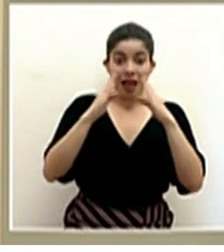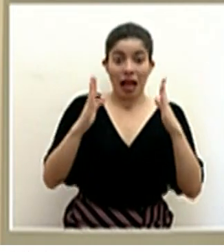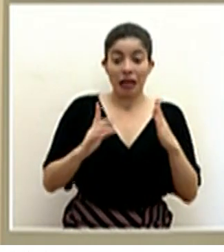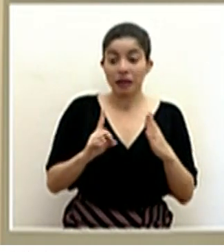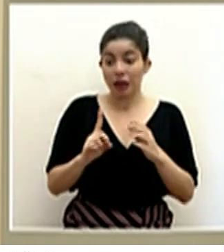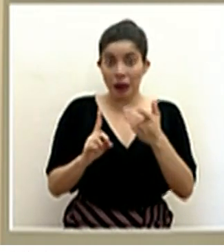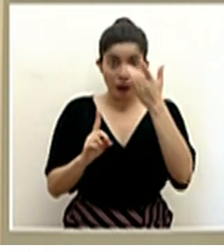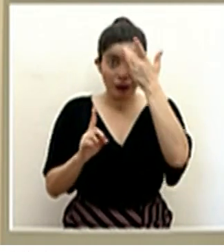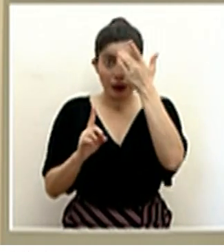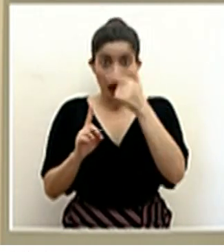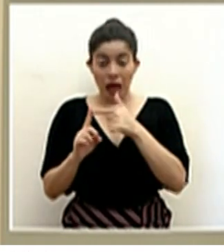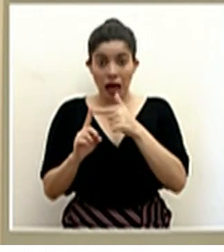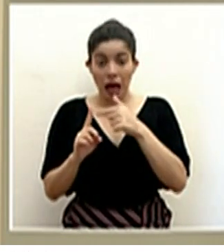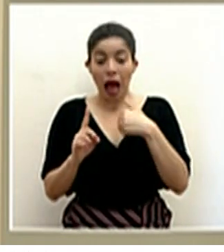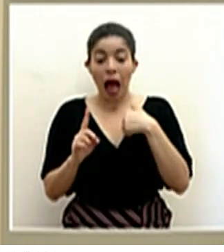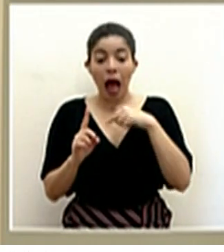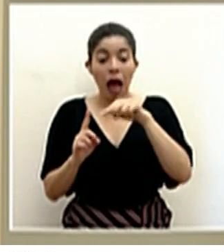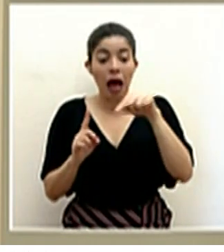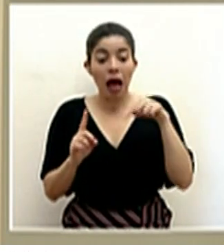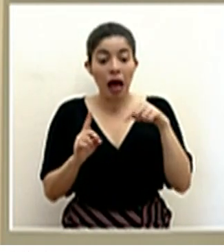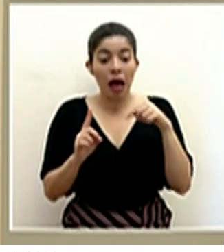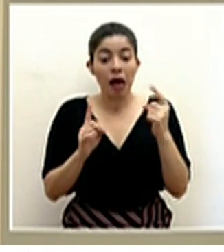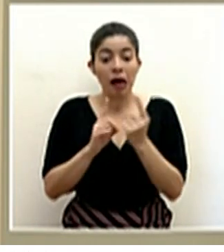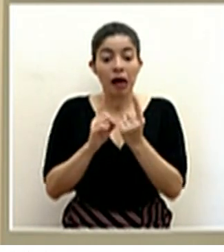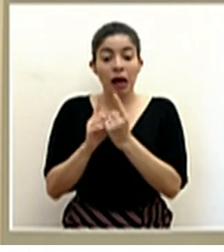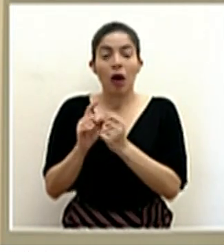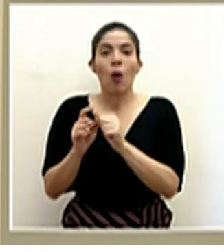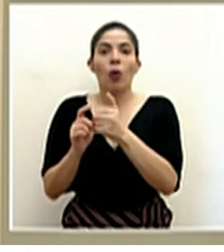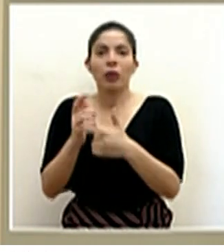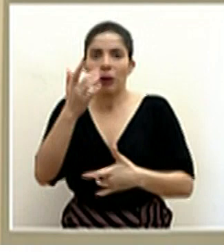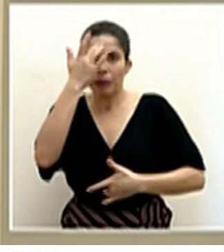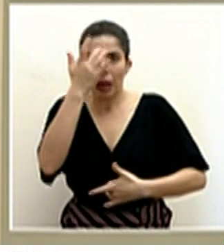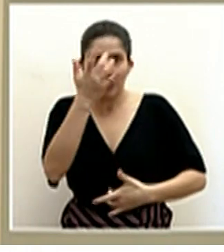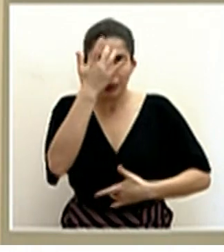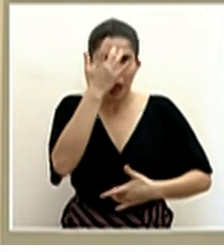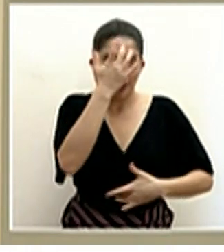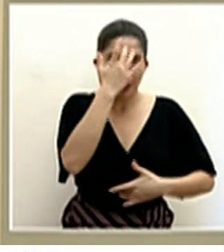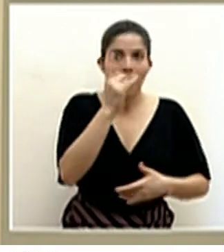pueden haber exposiciones, pueden también surgir otros casos. Por eso es que se hace.